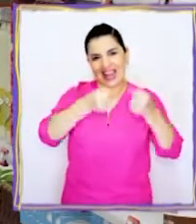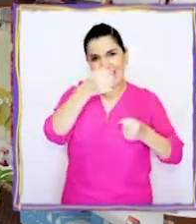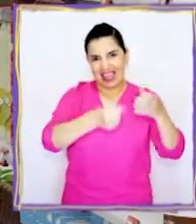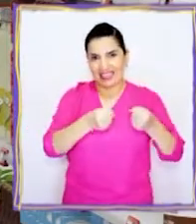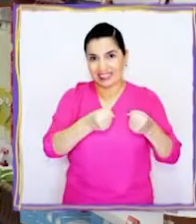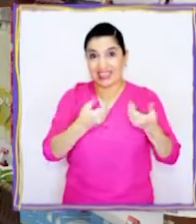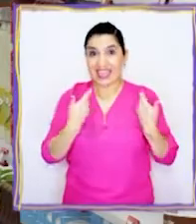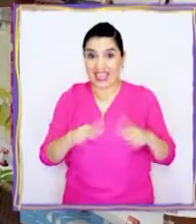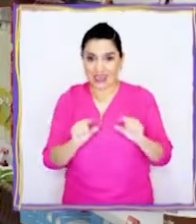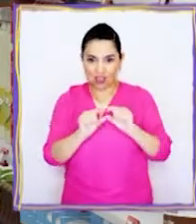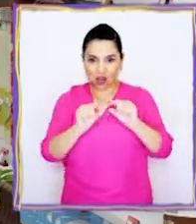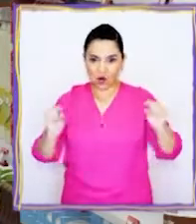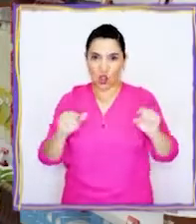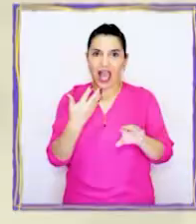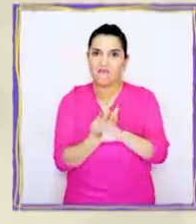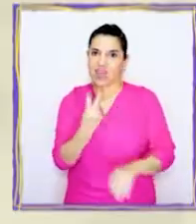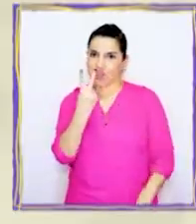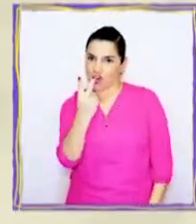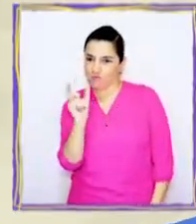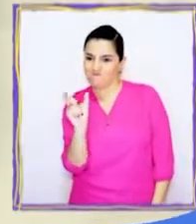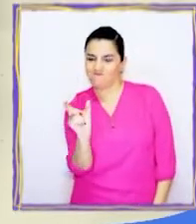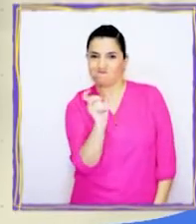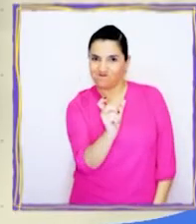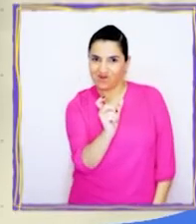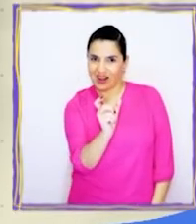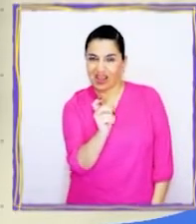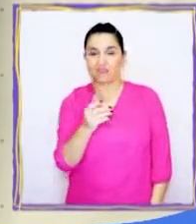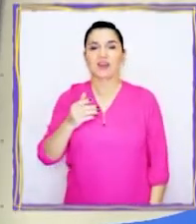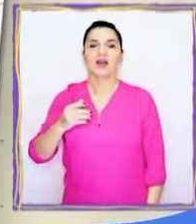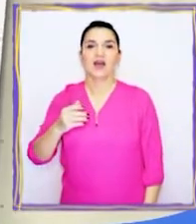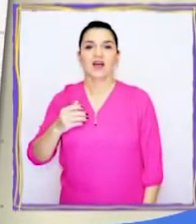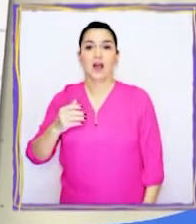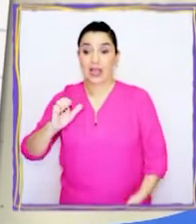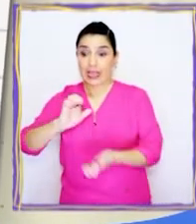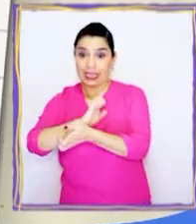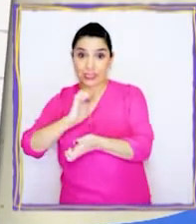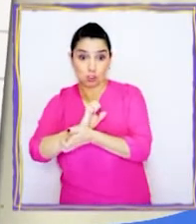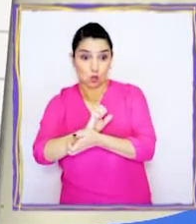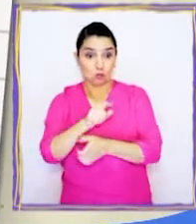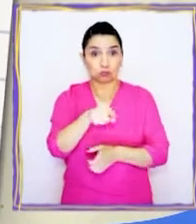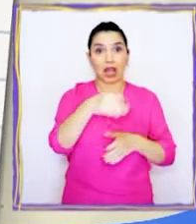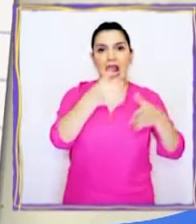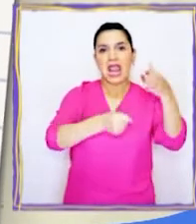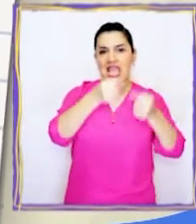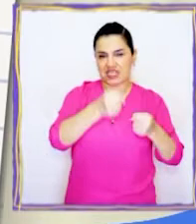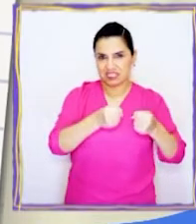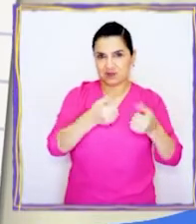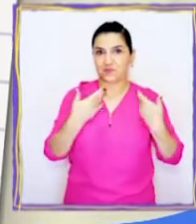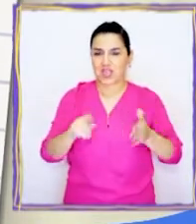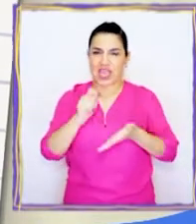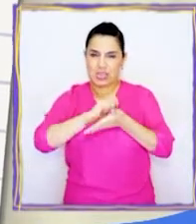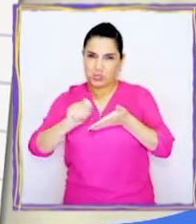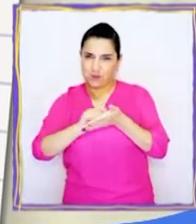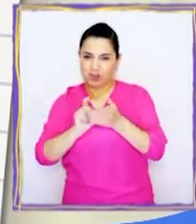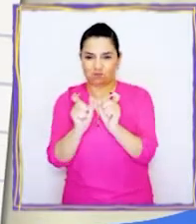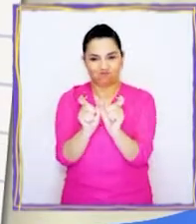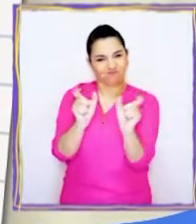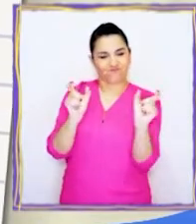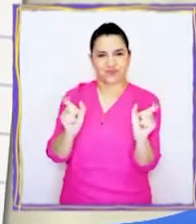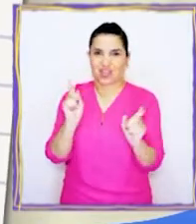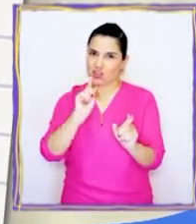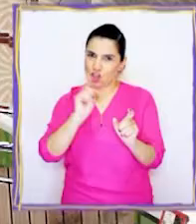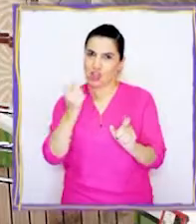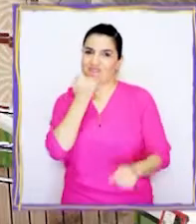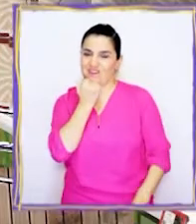que comprar leche. En esta línea habían dos palabras. Queso y leche. Lo escribiré